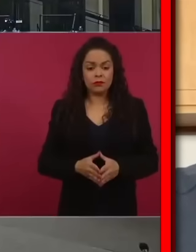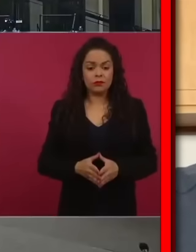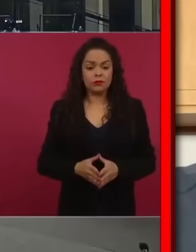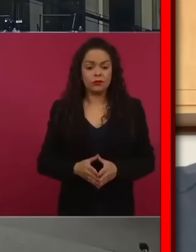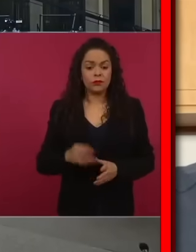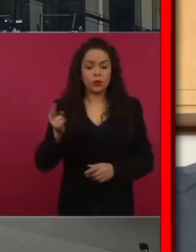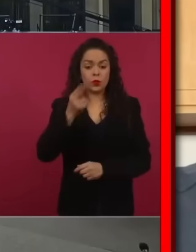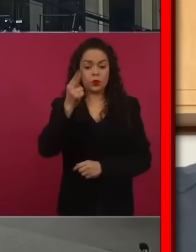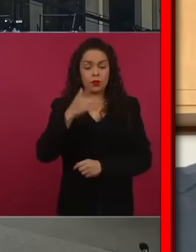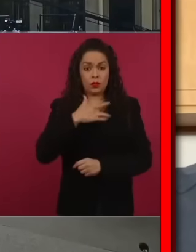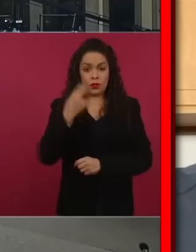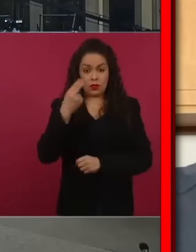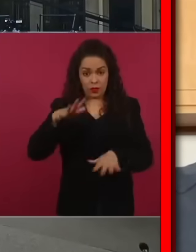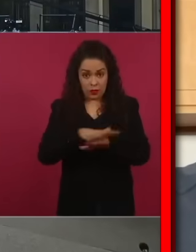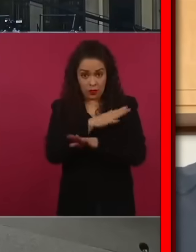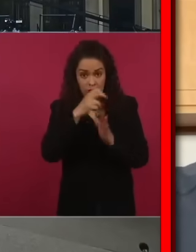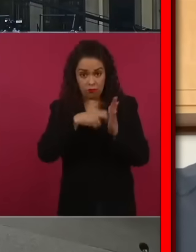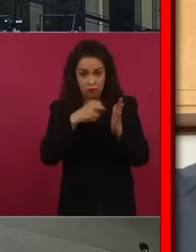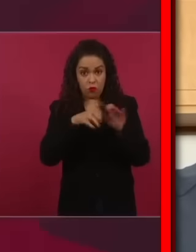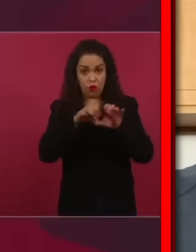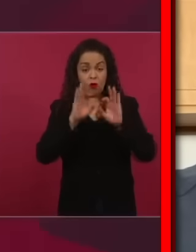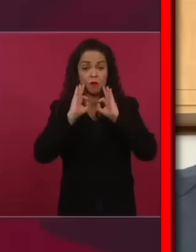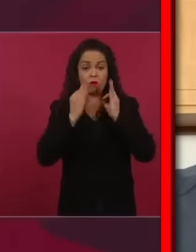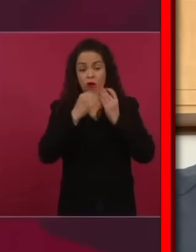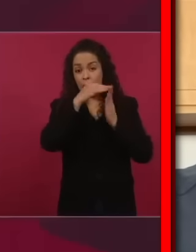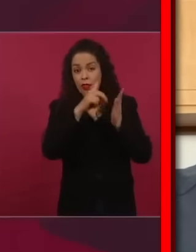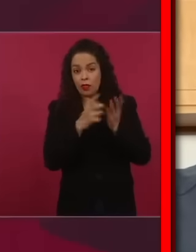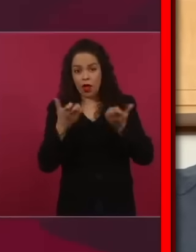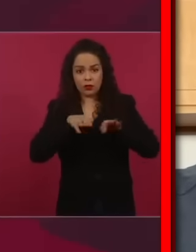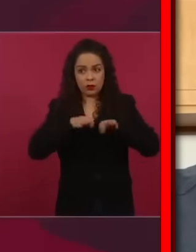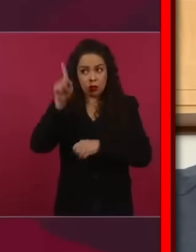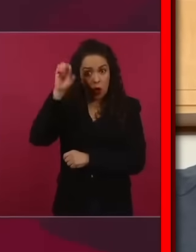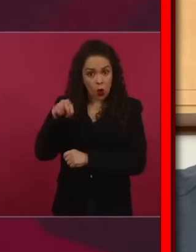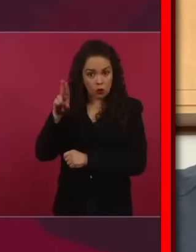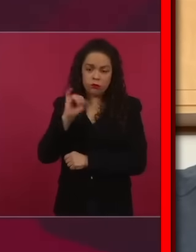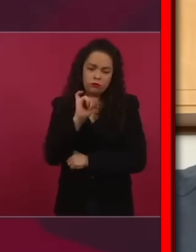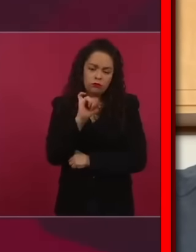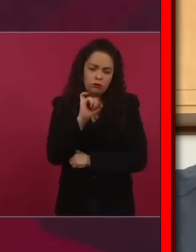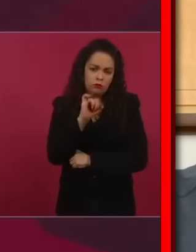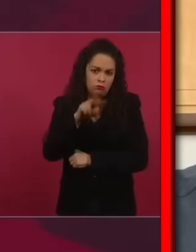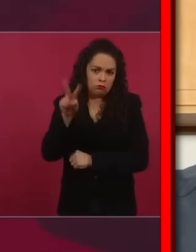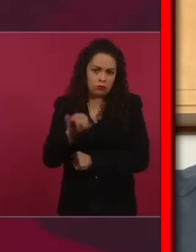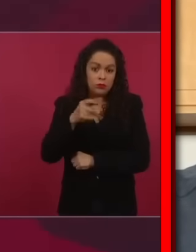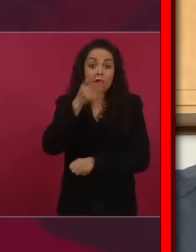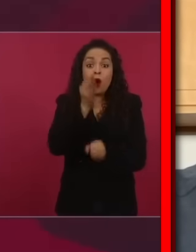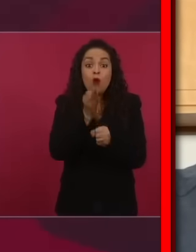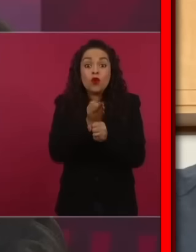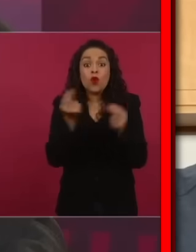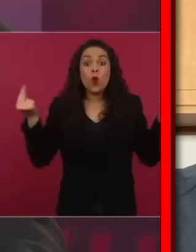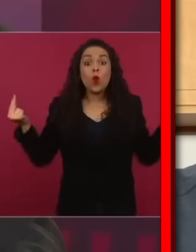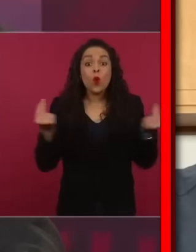on Sí pero dada la urgencia hoy deberían de estar convocando